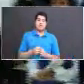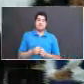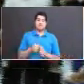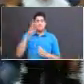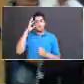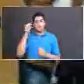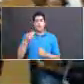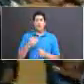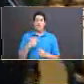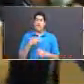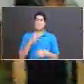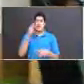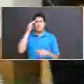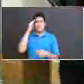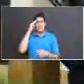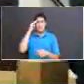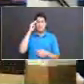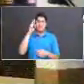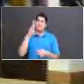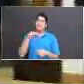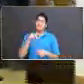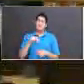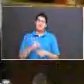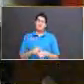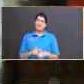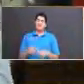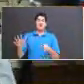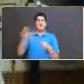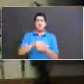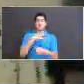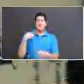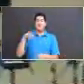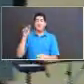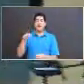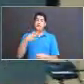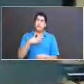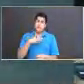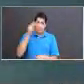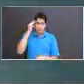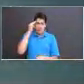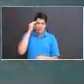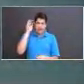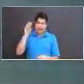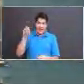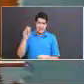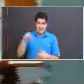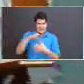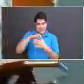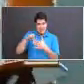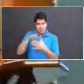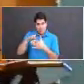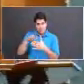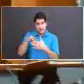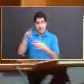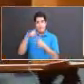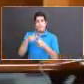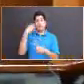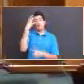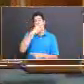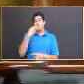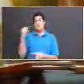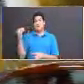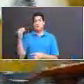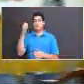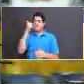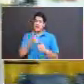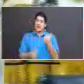Porque mi mente no me da para eso. Mi mente tiene que ser purificada. Y tiene que ser purificada por el Espíritu. Entonces cada vez que nosotros